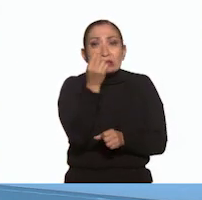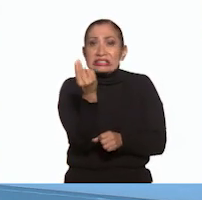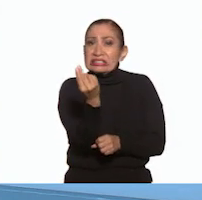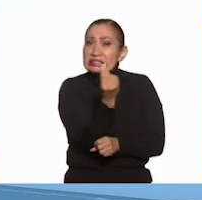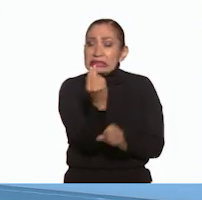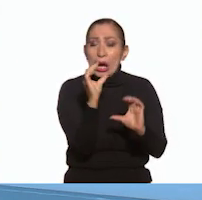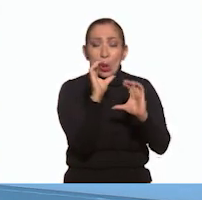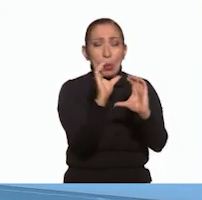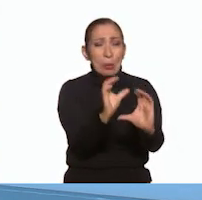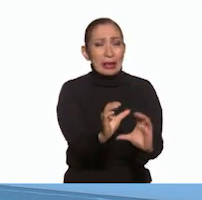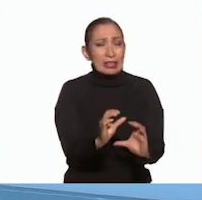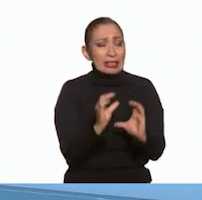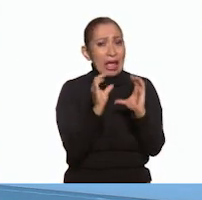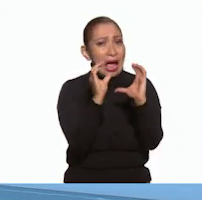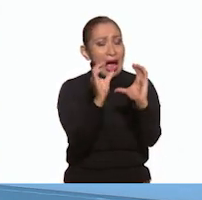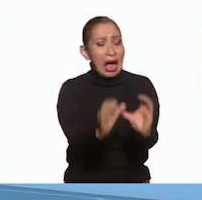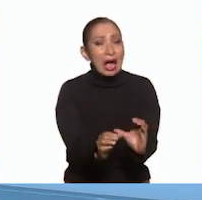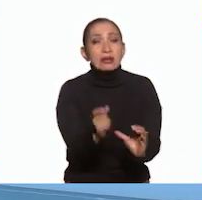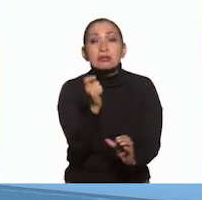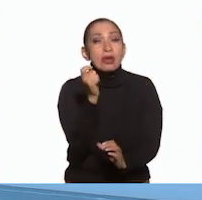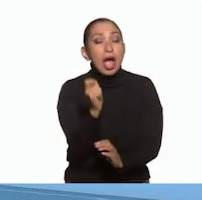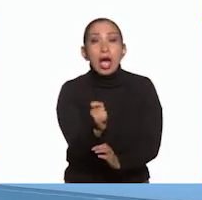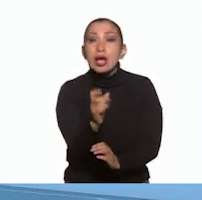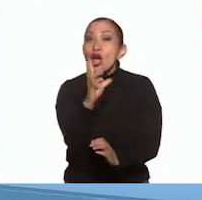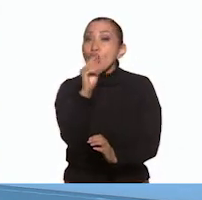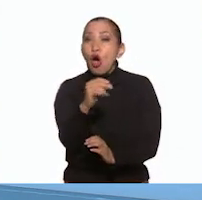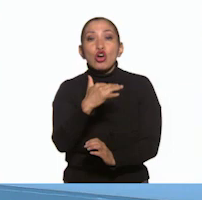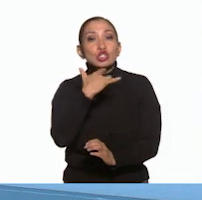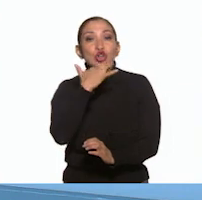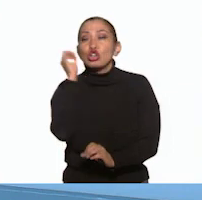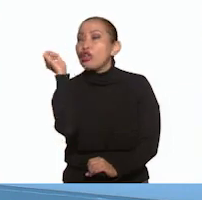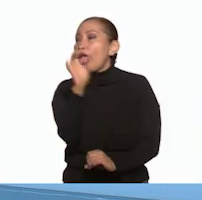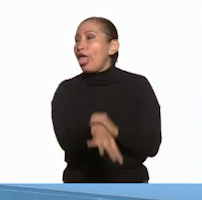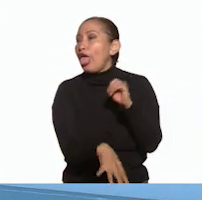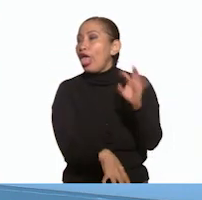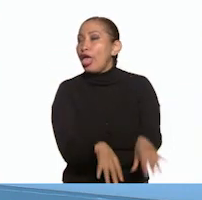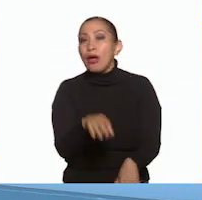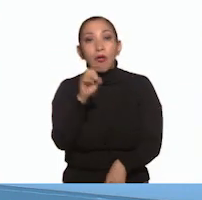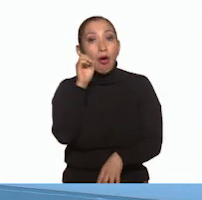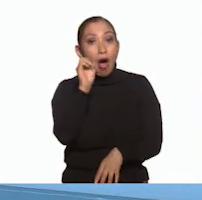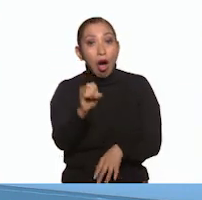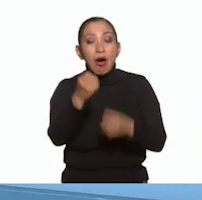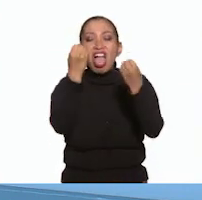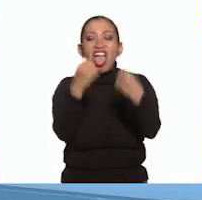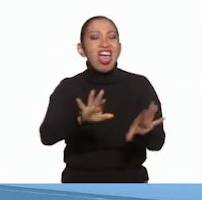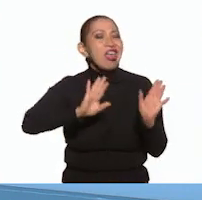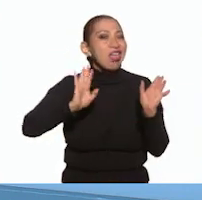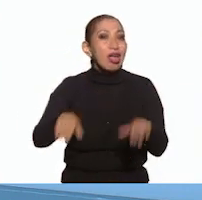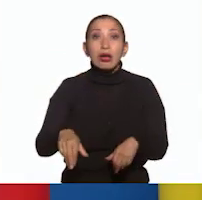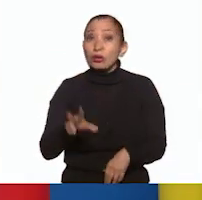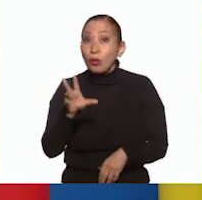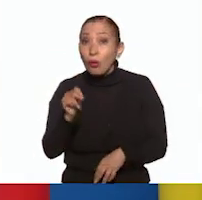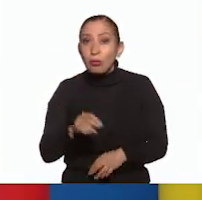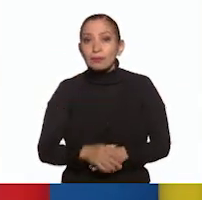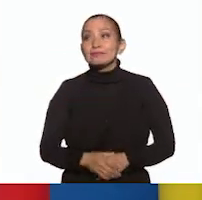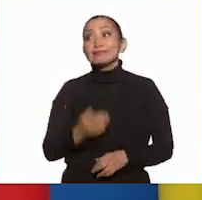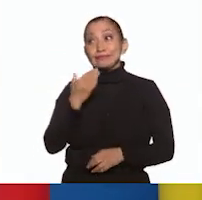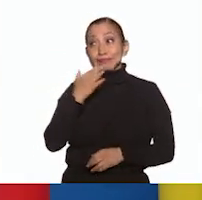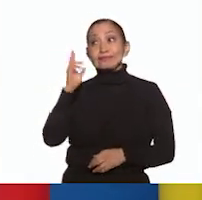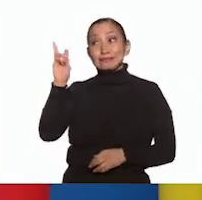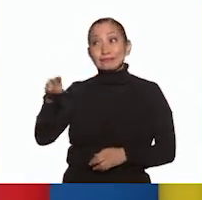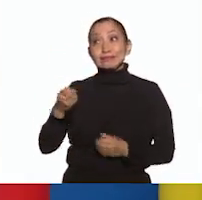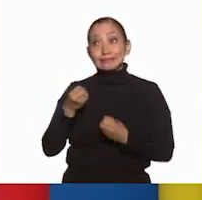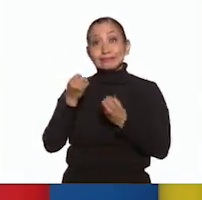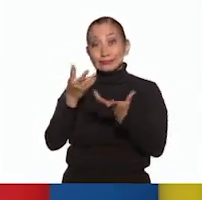indispensable cuidarla, lo cual significa no contaminarla y no desperdiciarla. Excelente